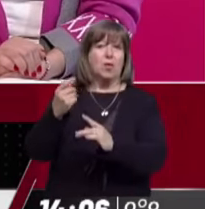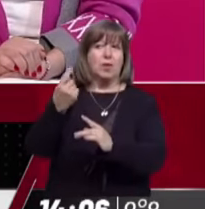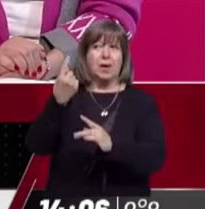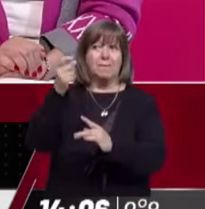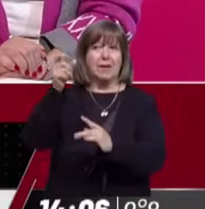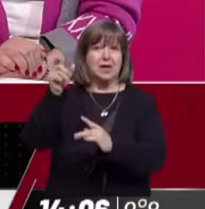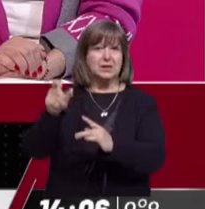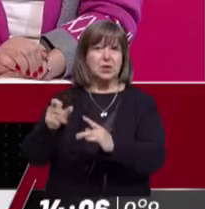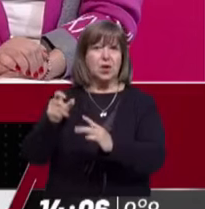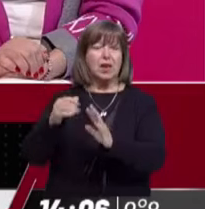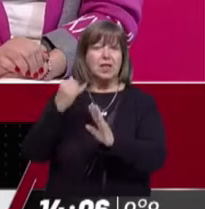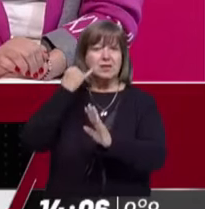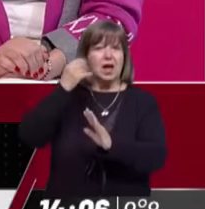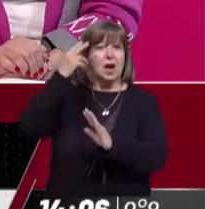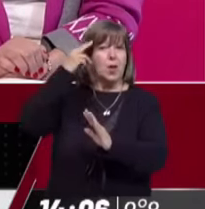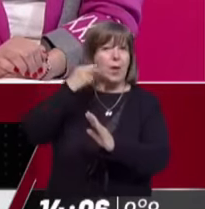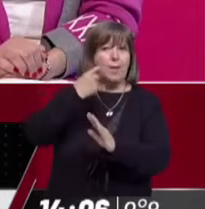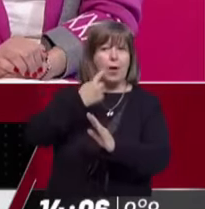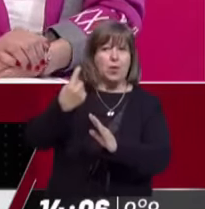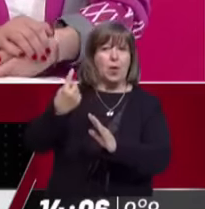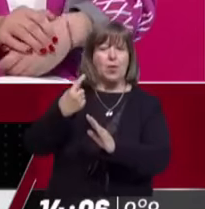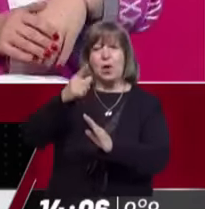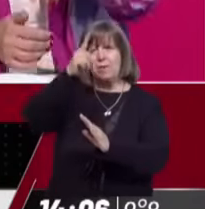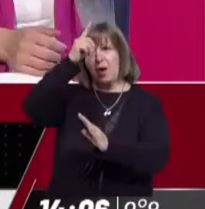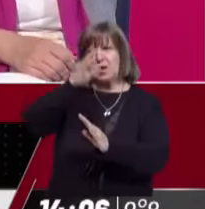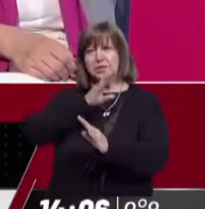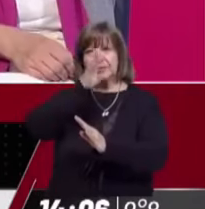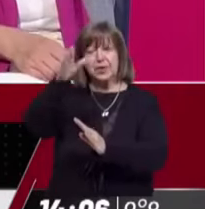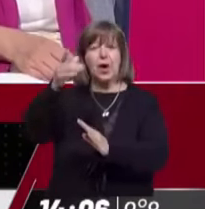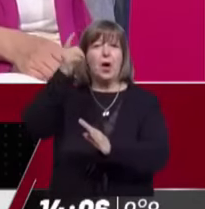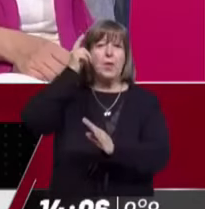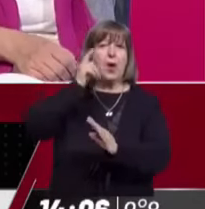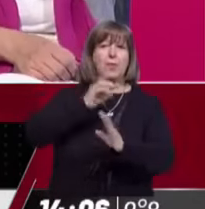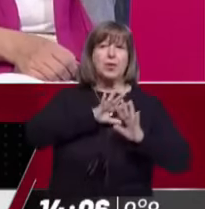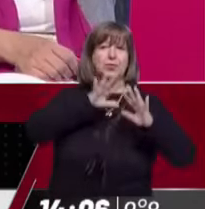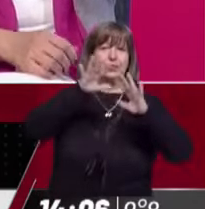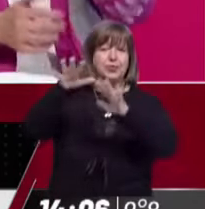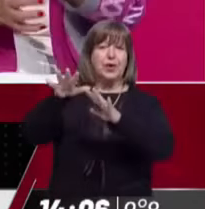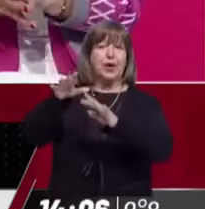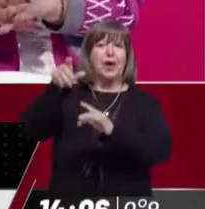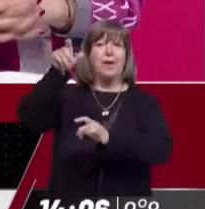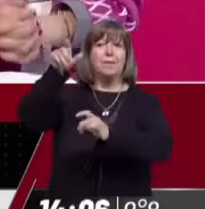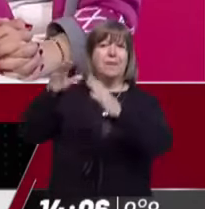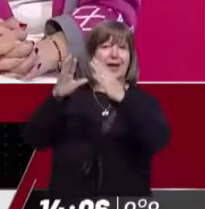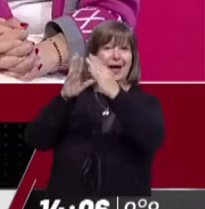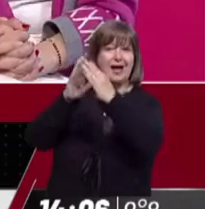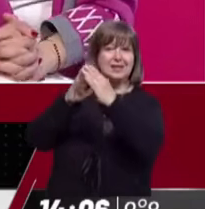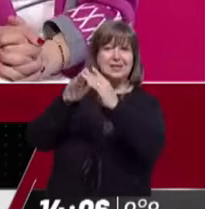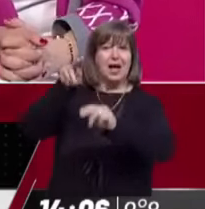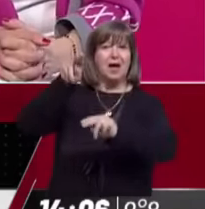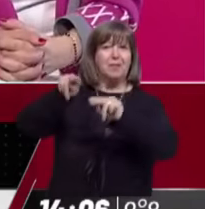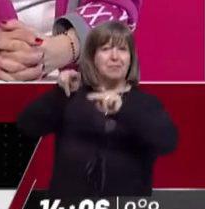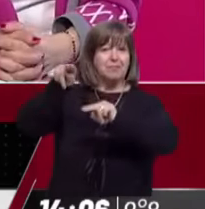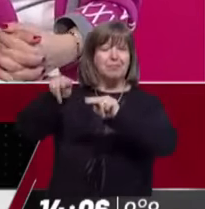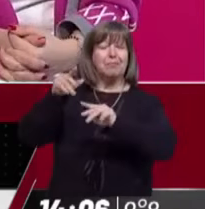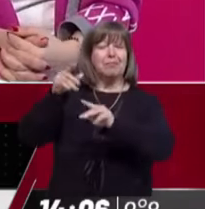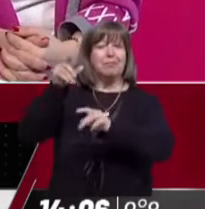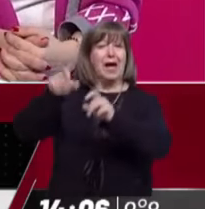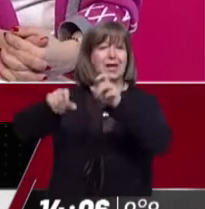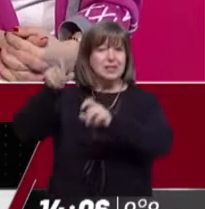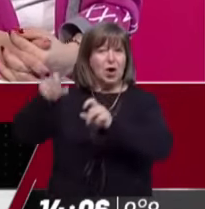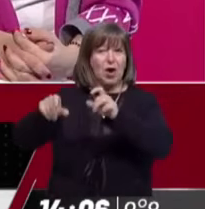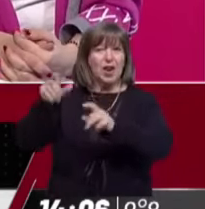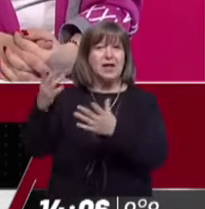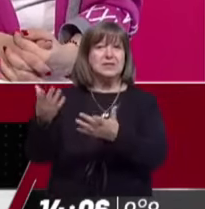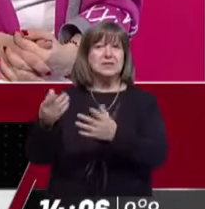alertara al 911, llegaron los efectivos policiales y bomberos. Constataron que había personas dentro de este domicilio. En La